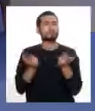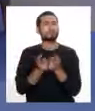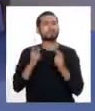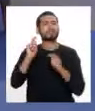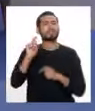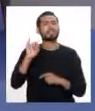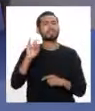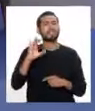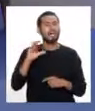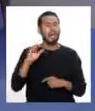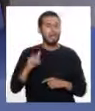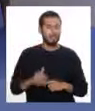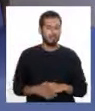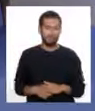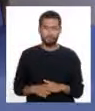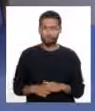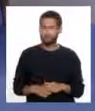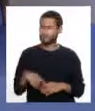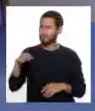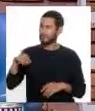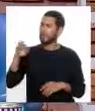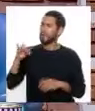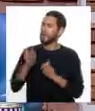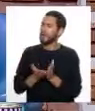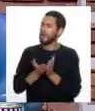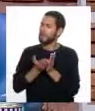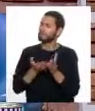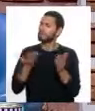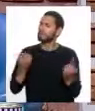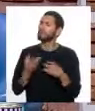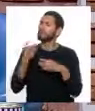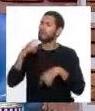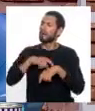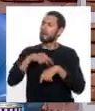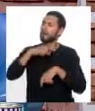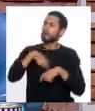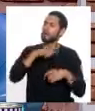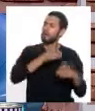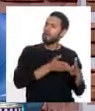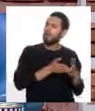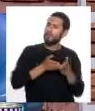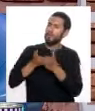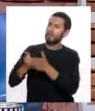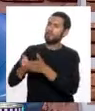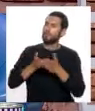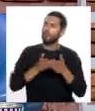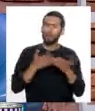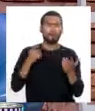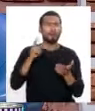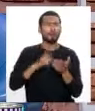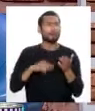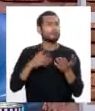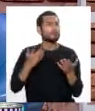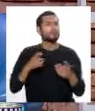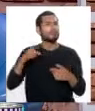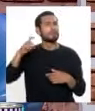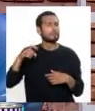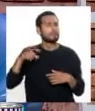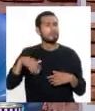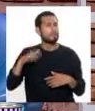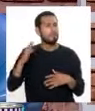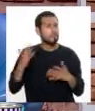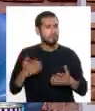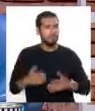¿Y estas PIAS cuando van, cuánto tiempo más o menos dura la travesía y qué instituciones por lo general son las más